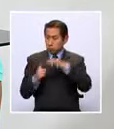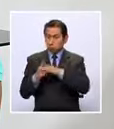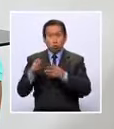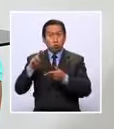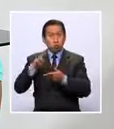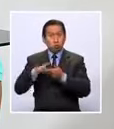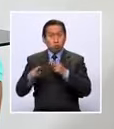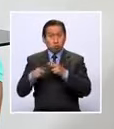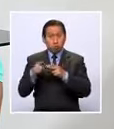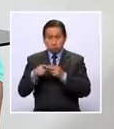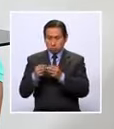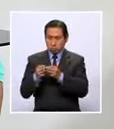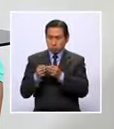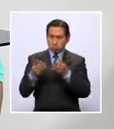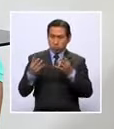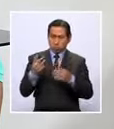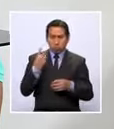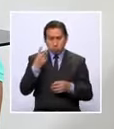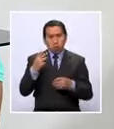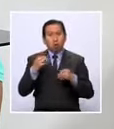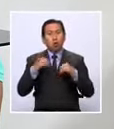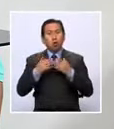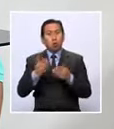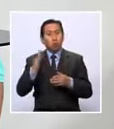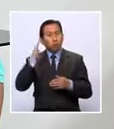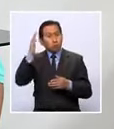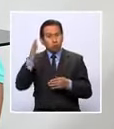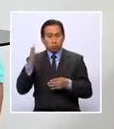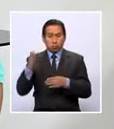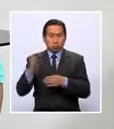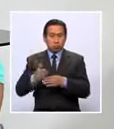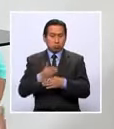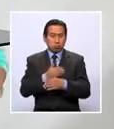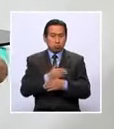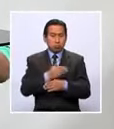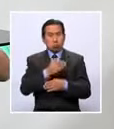que nos están marcando la tendencia y la evolución